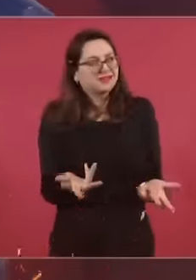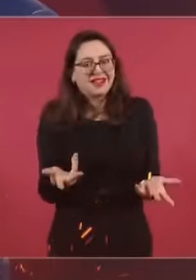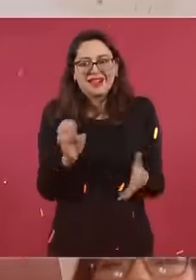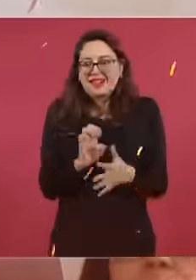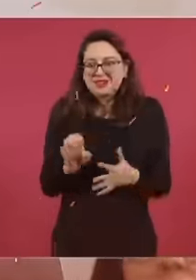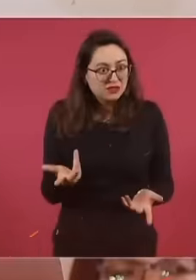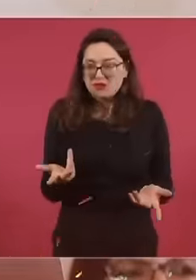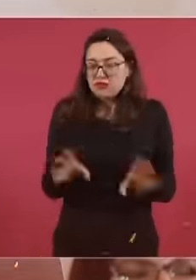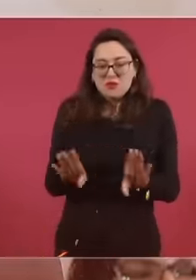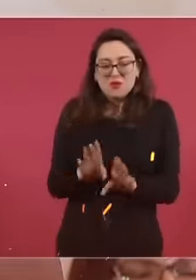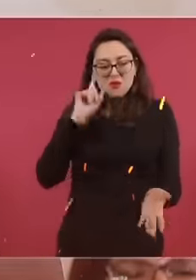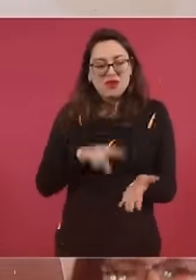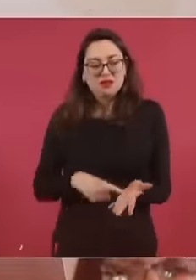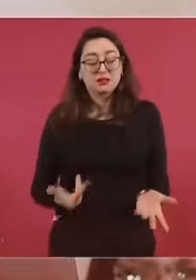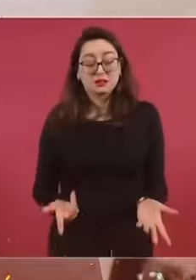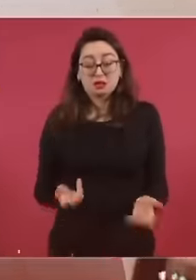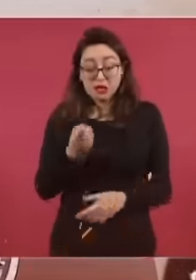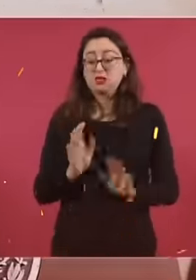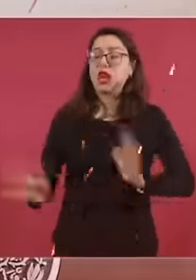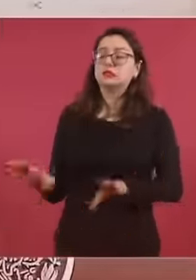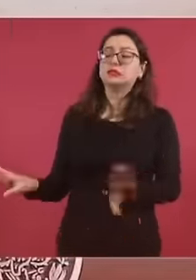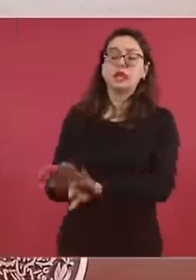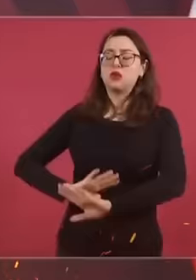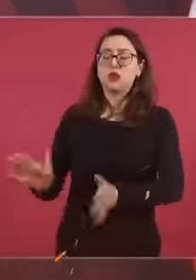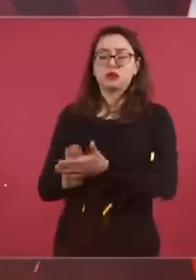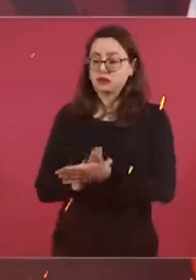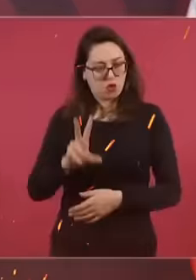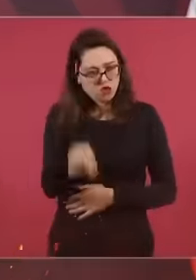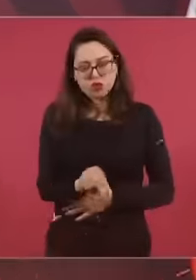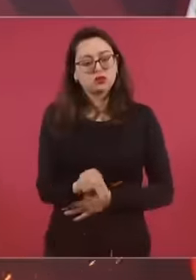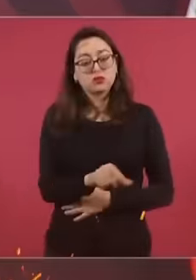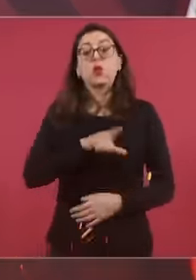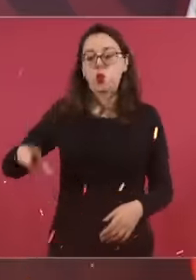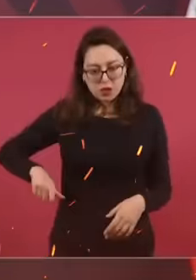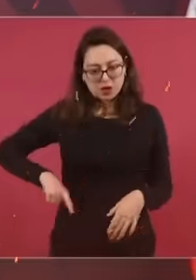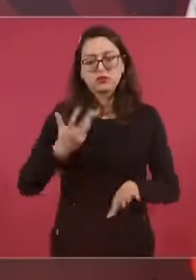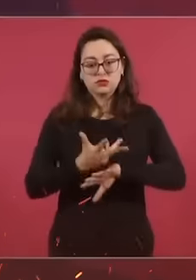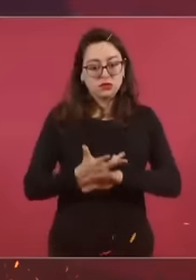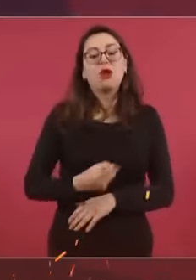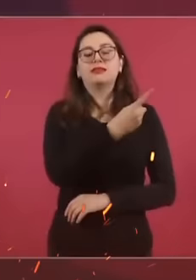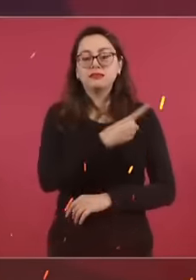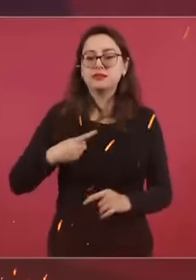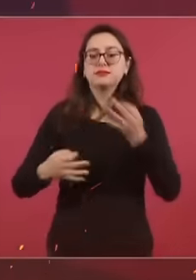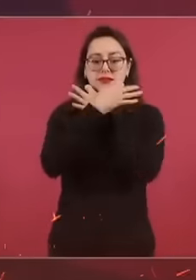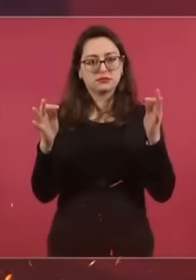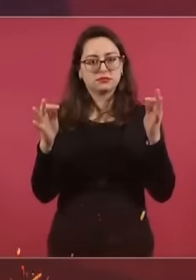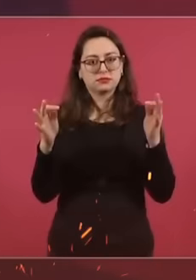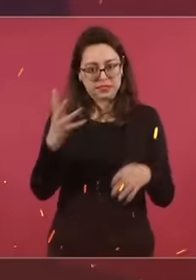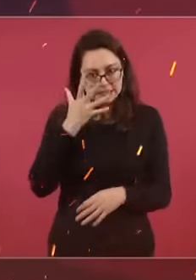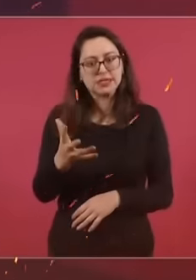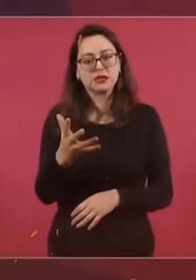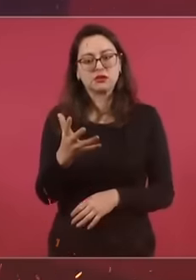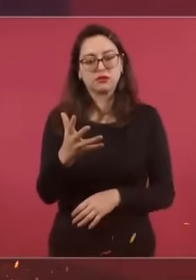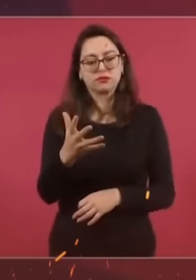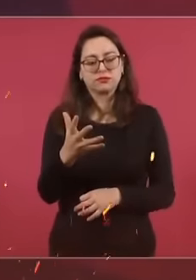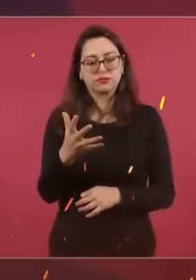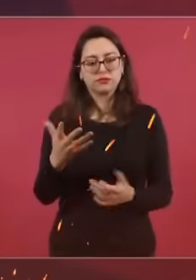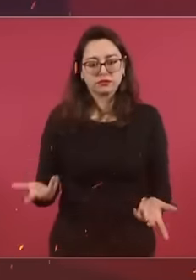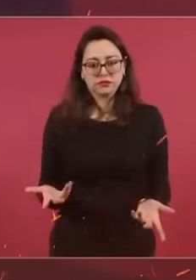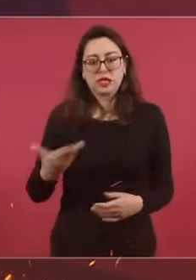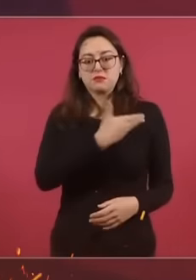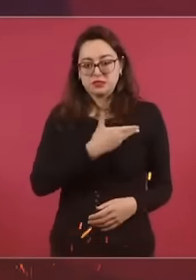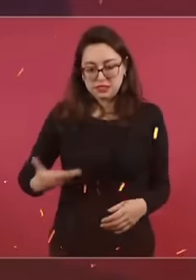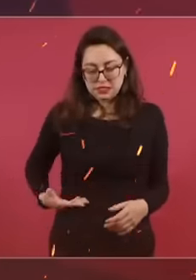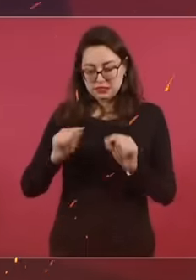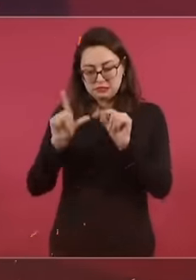Yo no acepto eso. ¿Sí? Yo lo que quiero es que el gobierno de Estados Unidos se manifieste. Porque el presidente de México